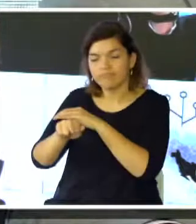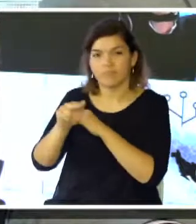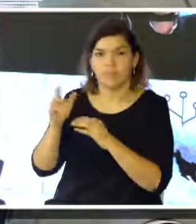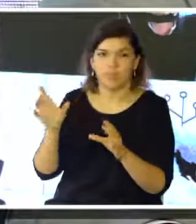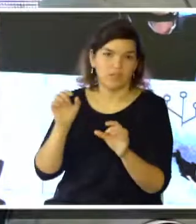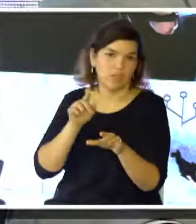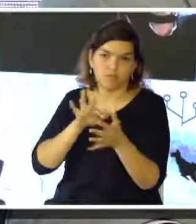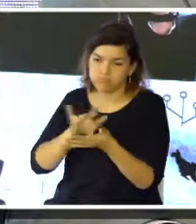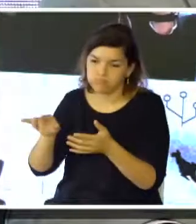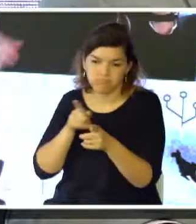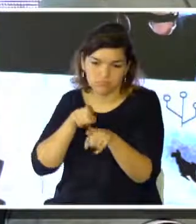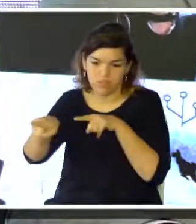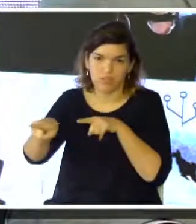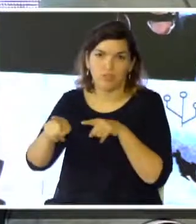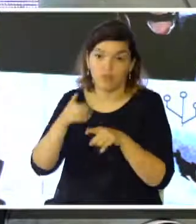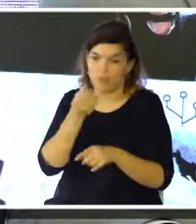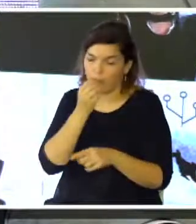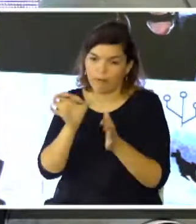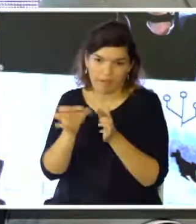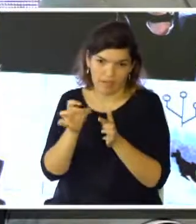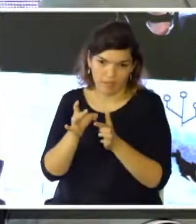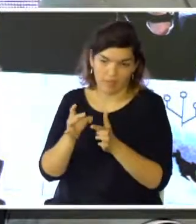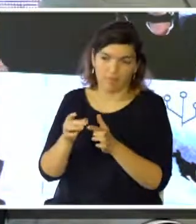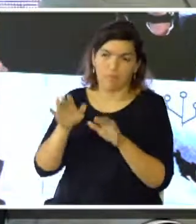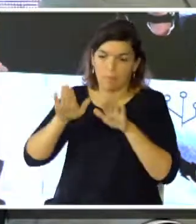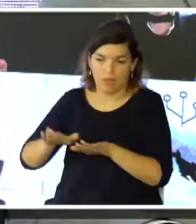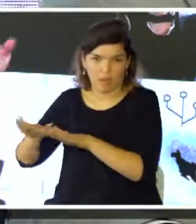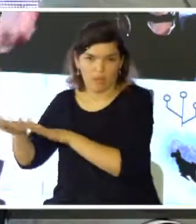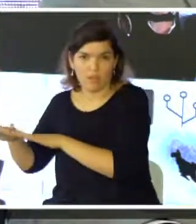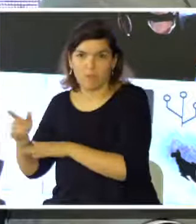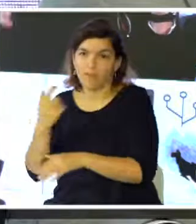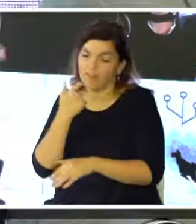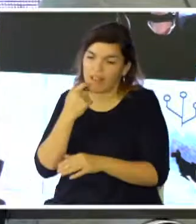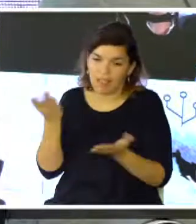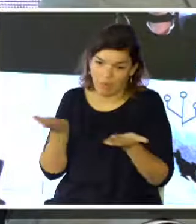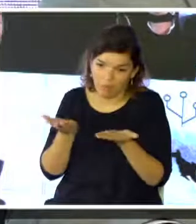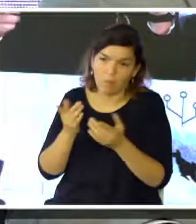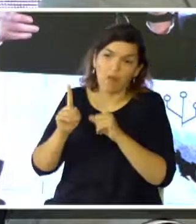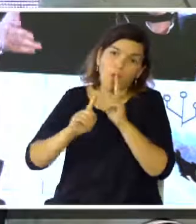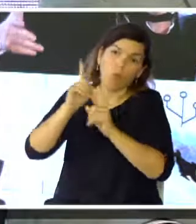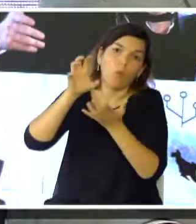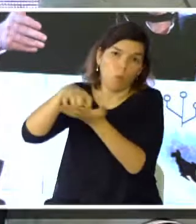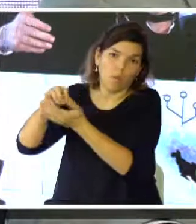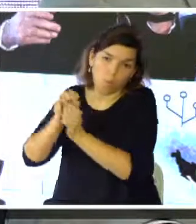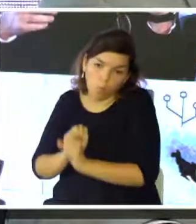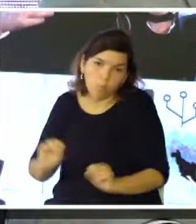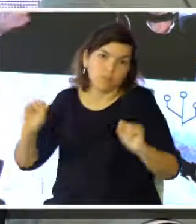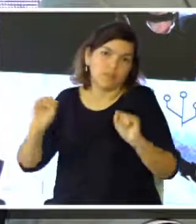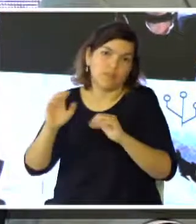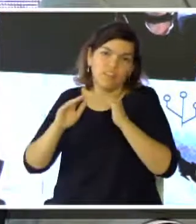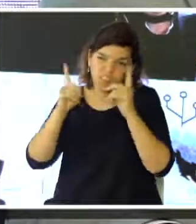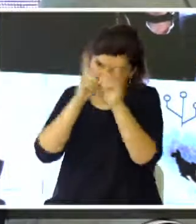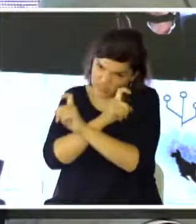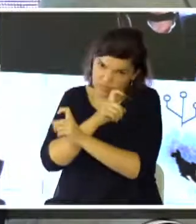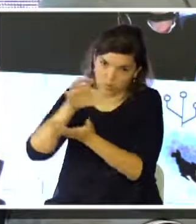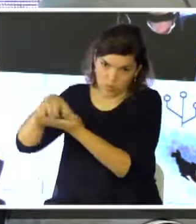automáticamente eficiente cada una de las paradas la verdad que no se puede hacer en todos lados en las ciudades no se es mucho más difícil